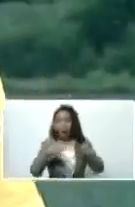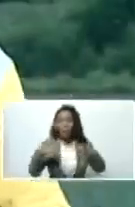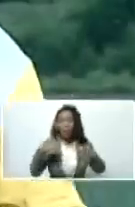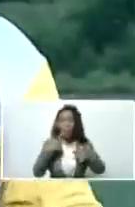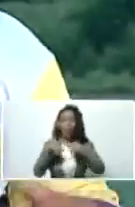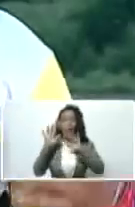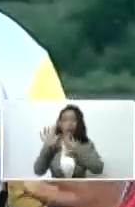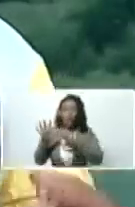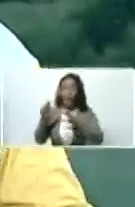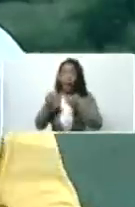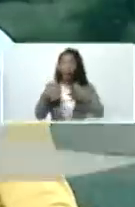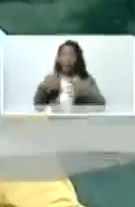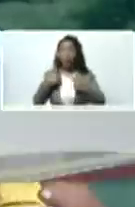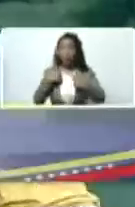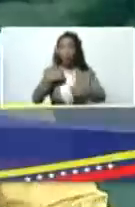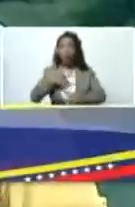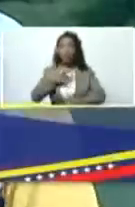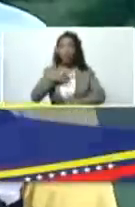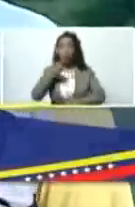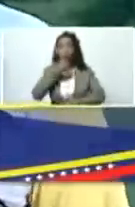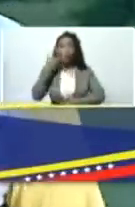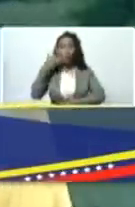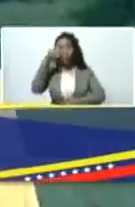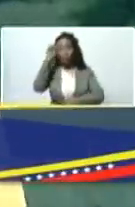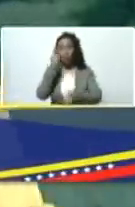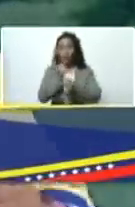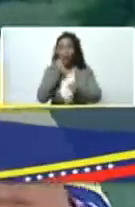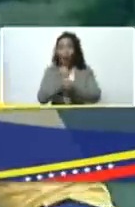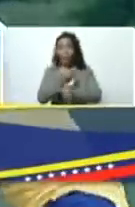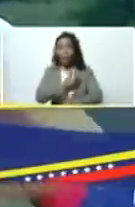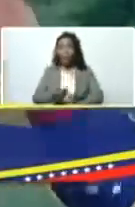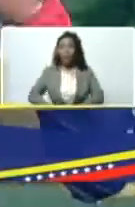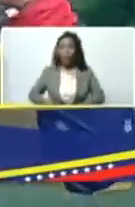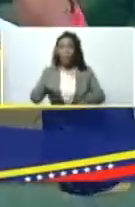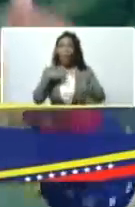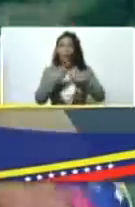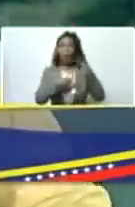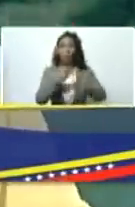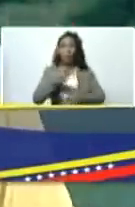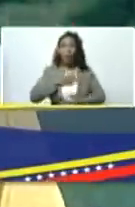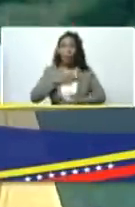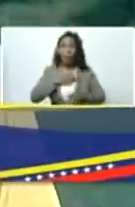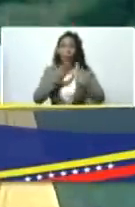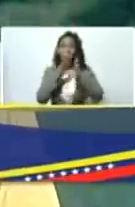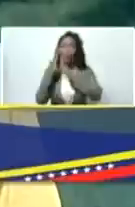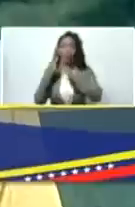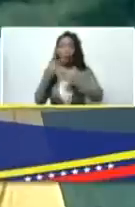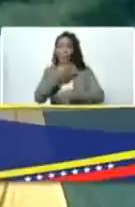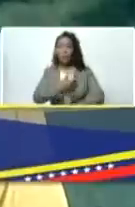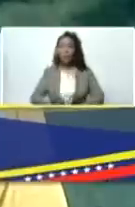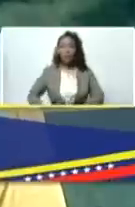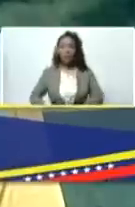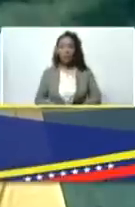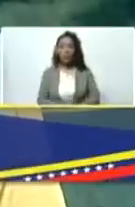es el campo y me siento orgulloso de trabajarlo presidente producir para mi comunidad presidente